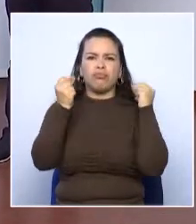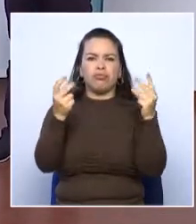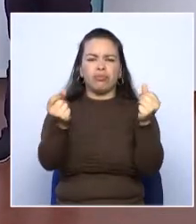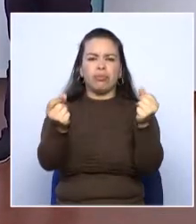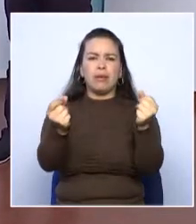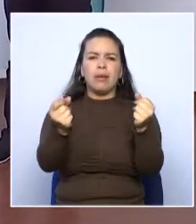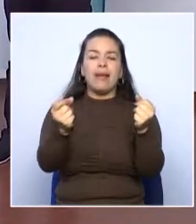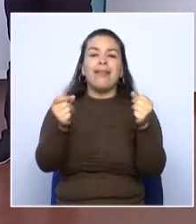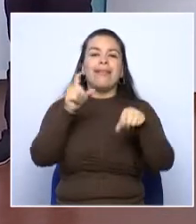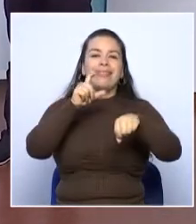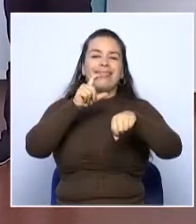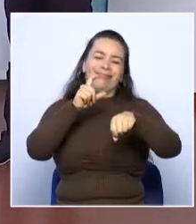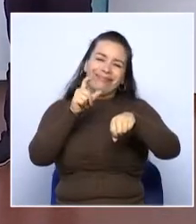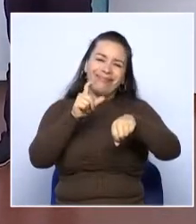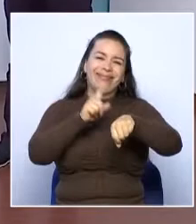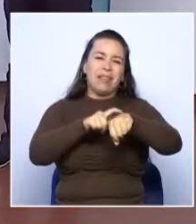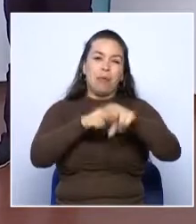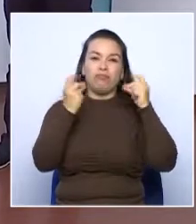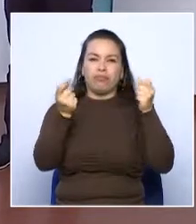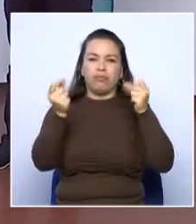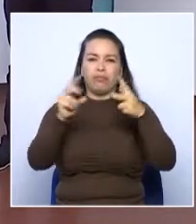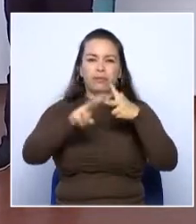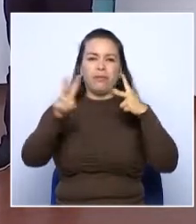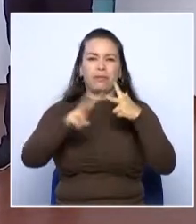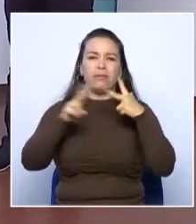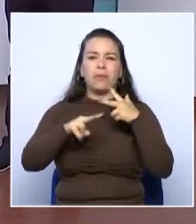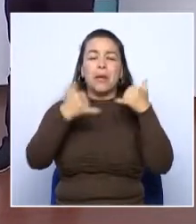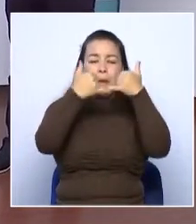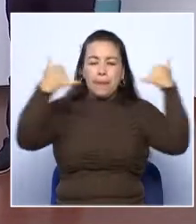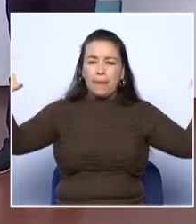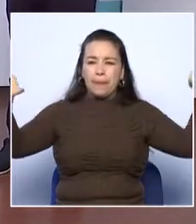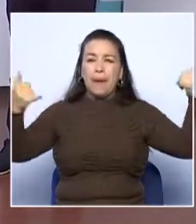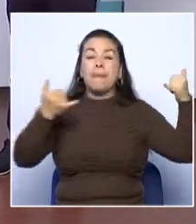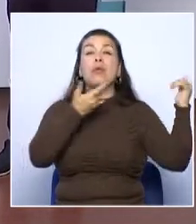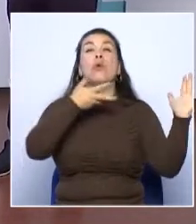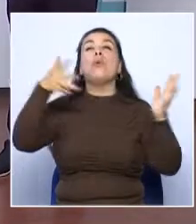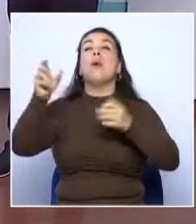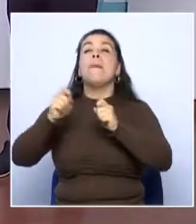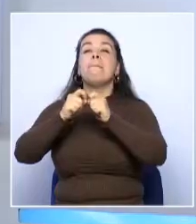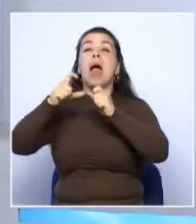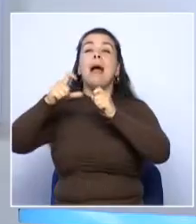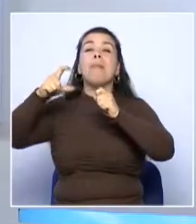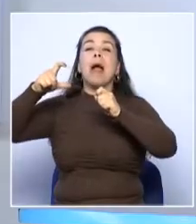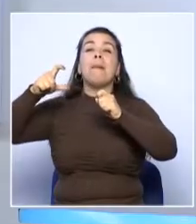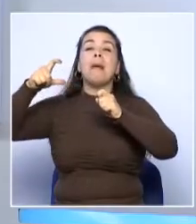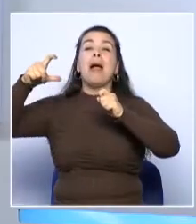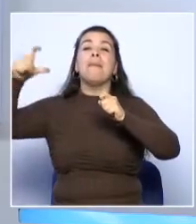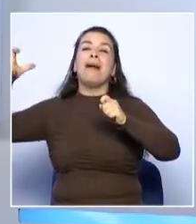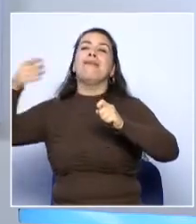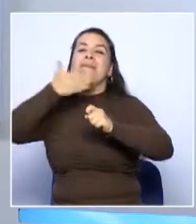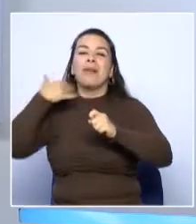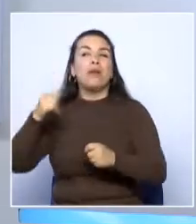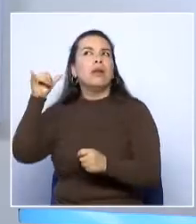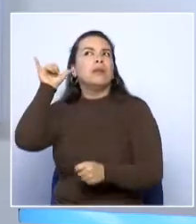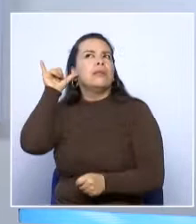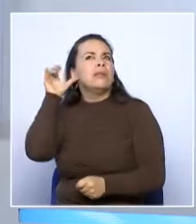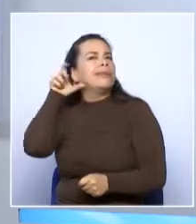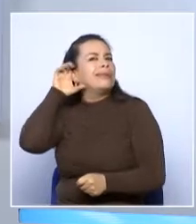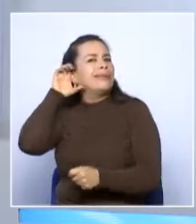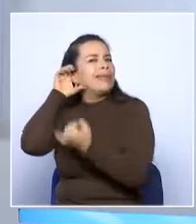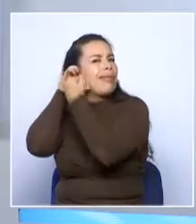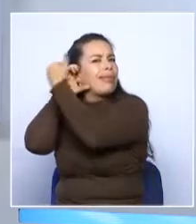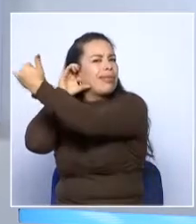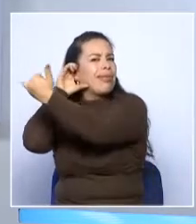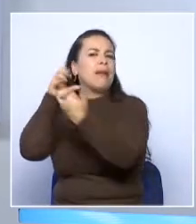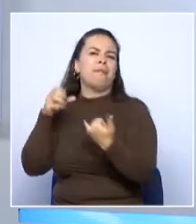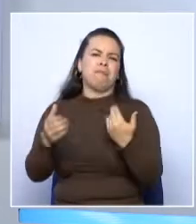se viaja más rápidamente el sonido por lo sólido que por el aire. Entonces por eso podíamos escuchar a la persona que estaba lejos y no el